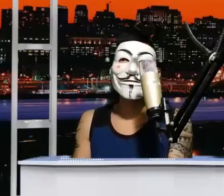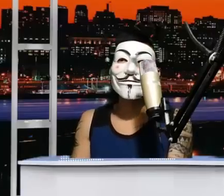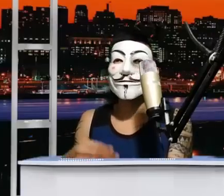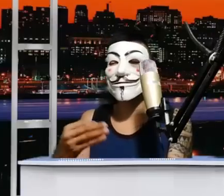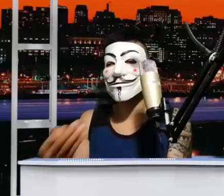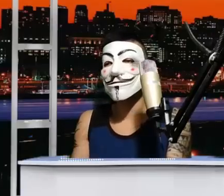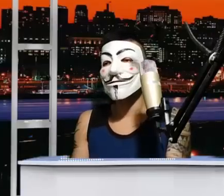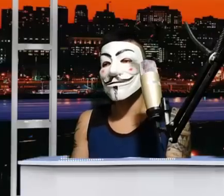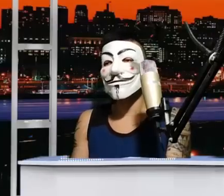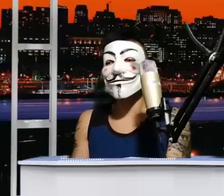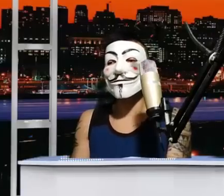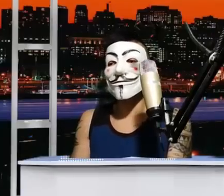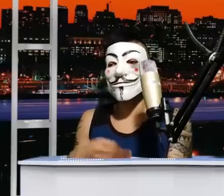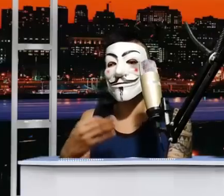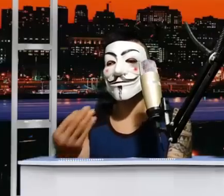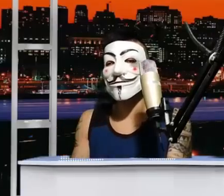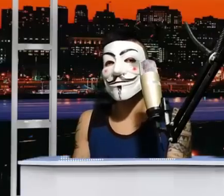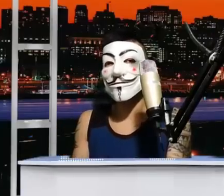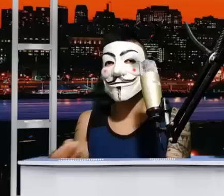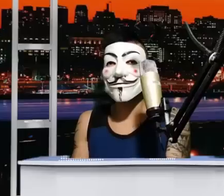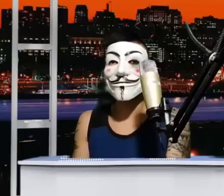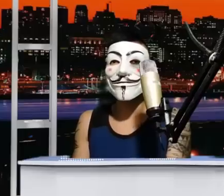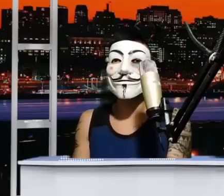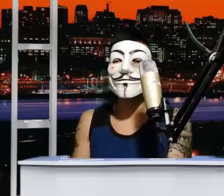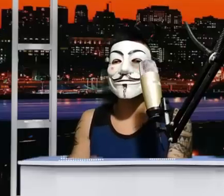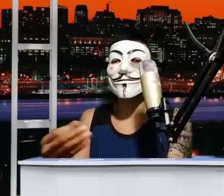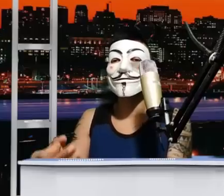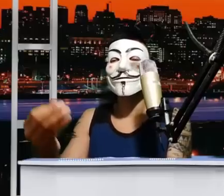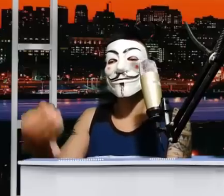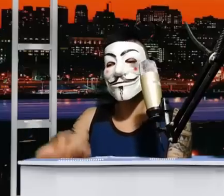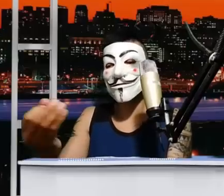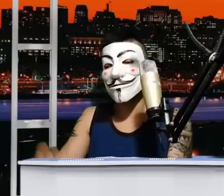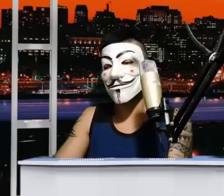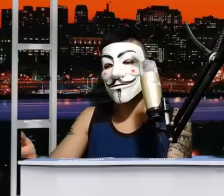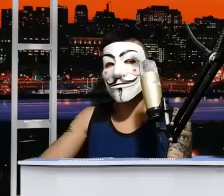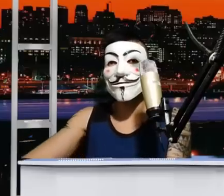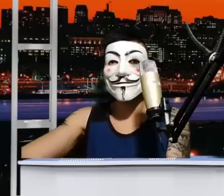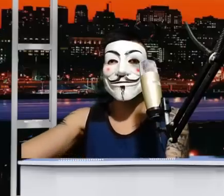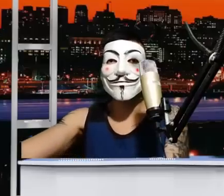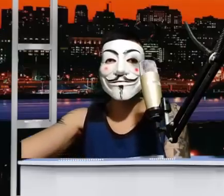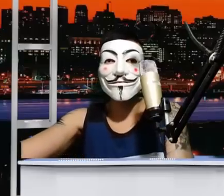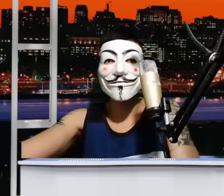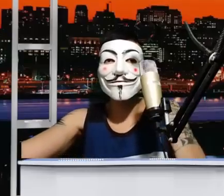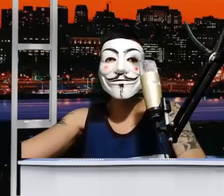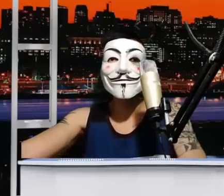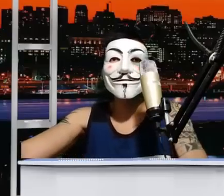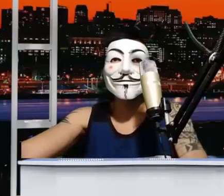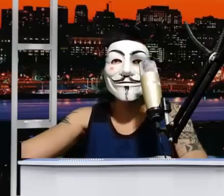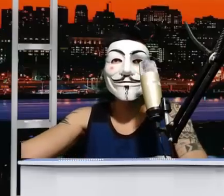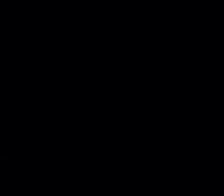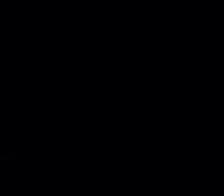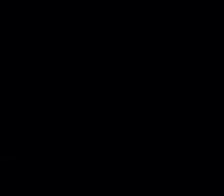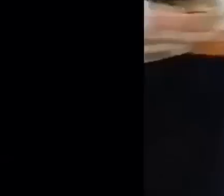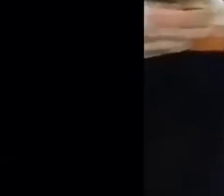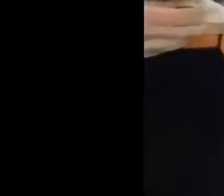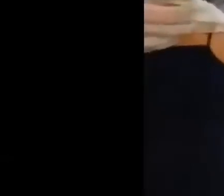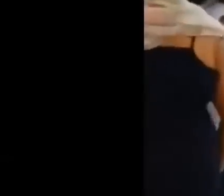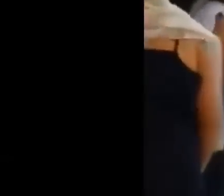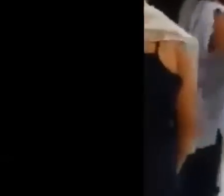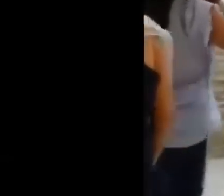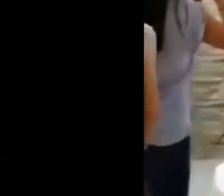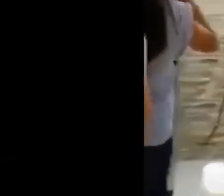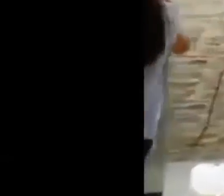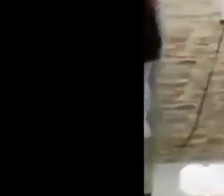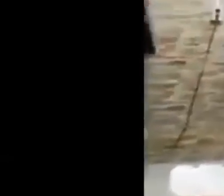porque después van a decir de que yo les estoy dando información falsa, así que ustedes mismos saquen en sus conclusiones.